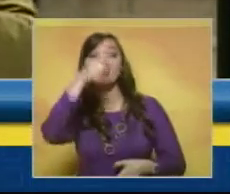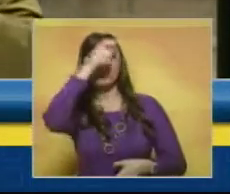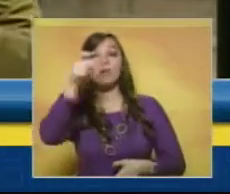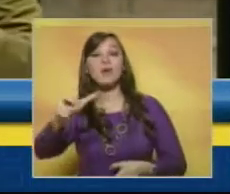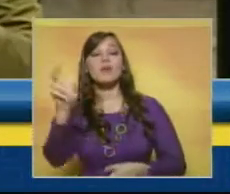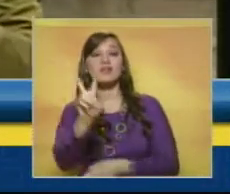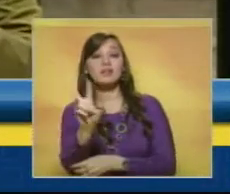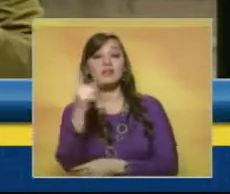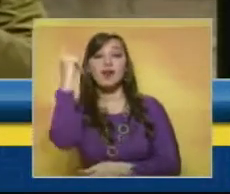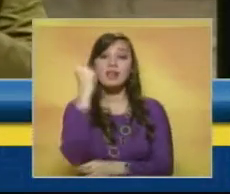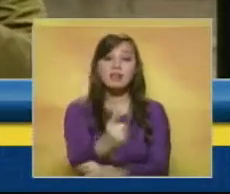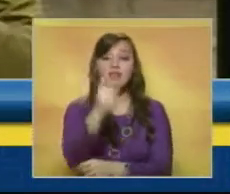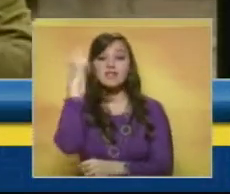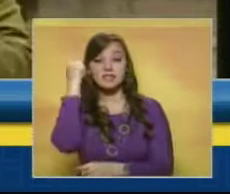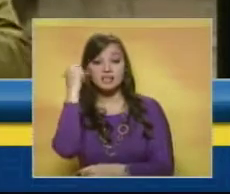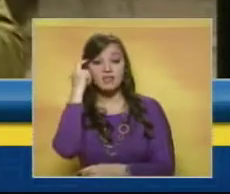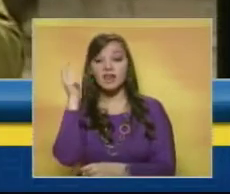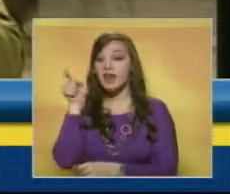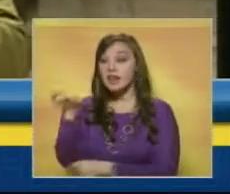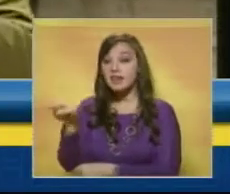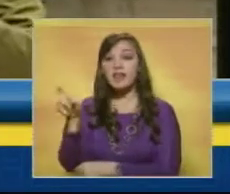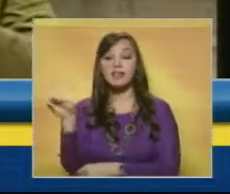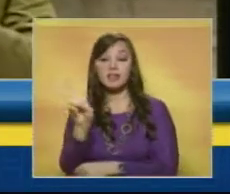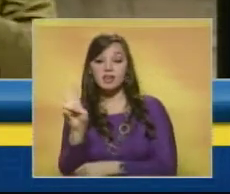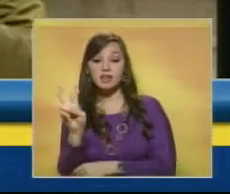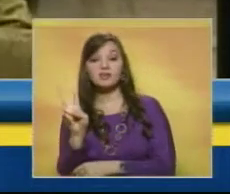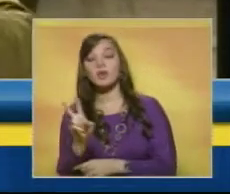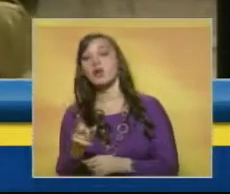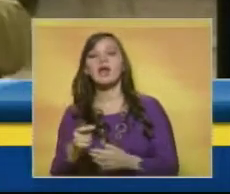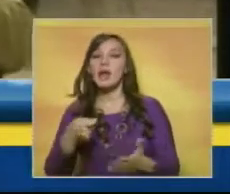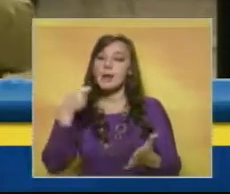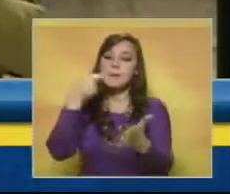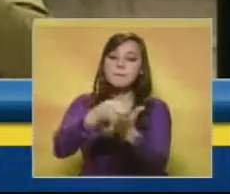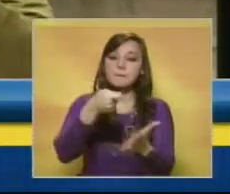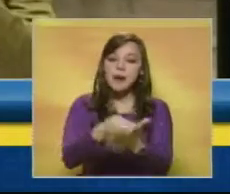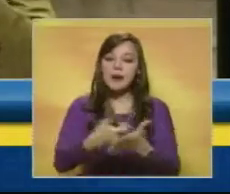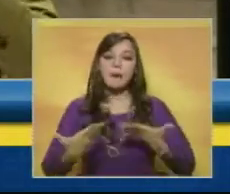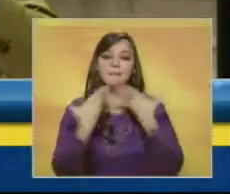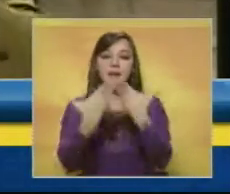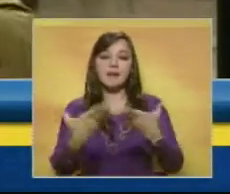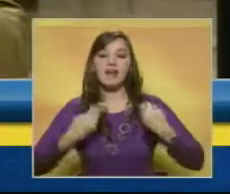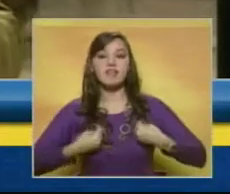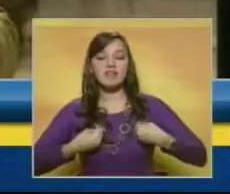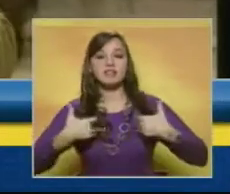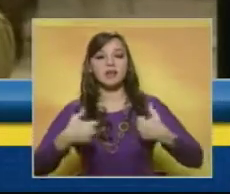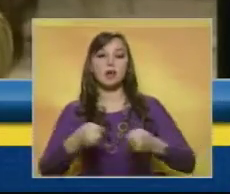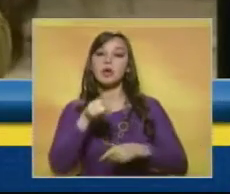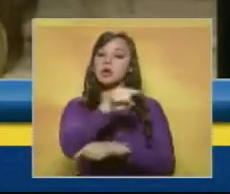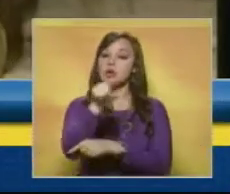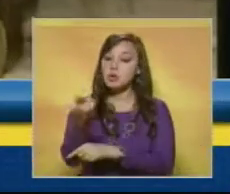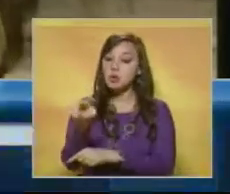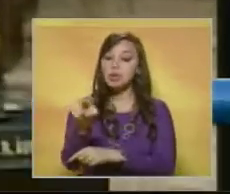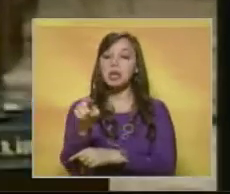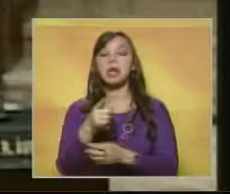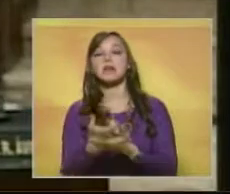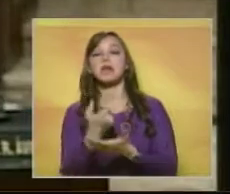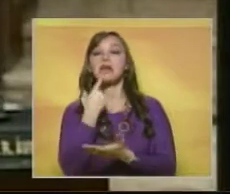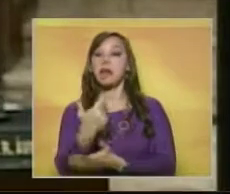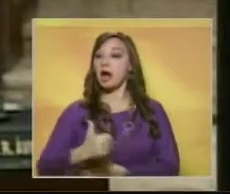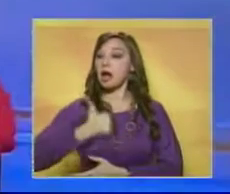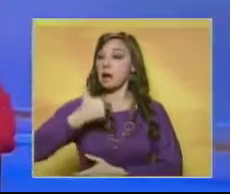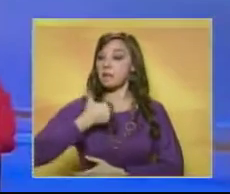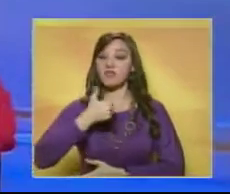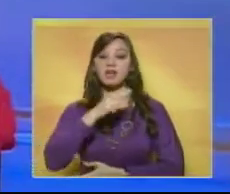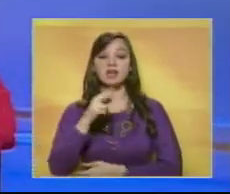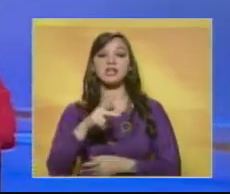saber que este gobierno invierte para la vida, invierte para la salud y ustedes hacen de la muerte un gran provecho